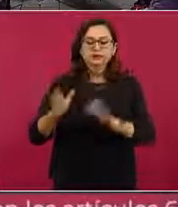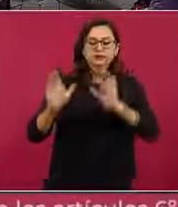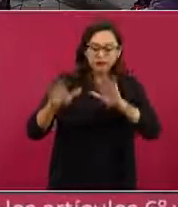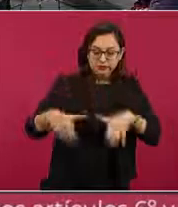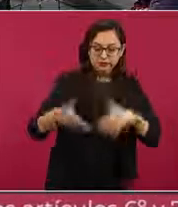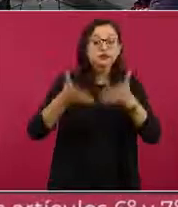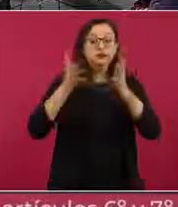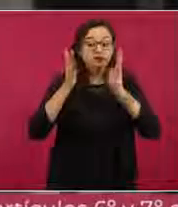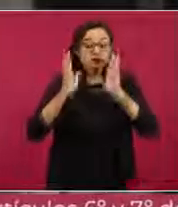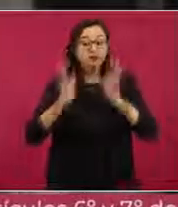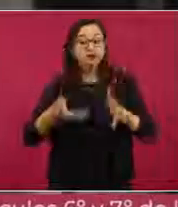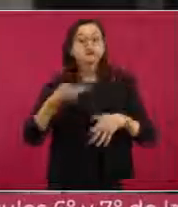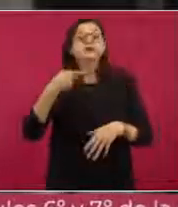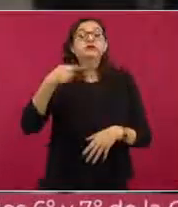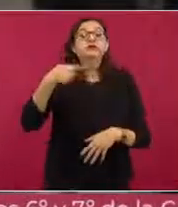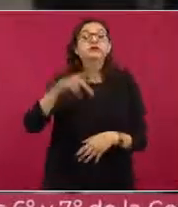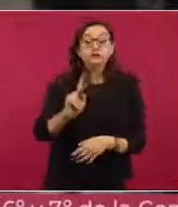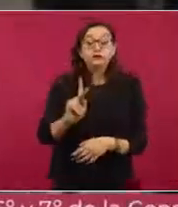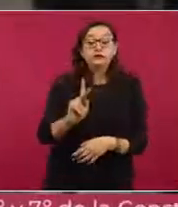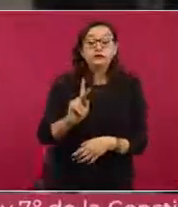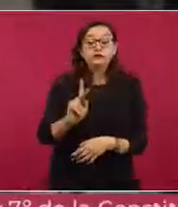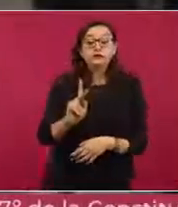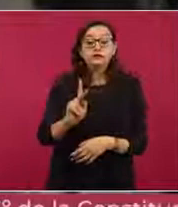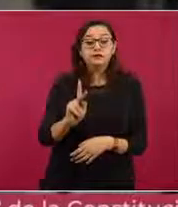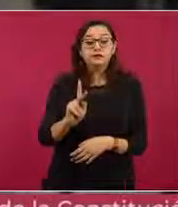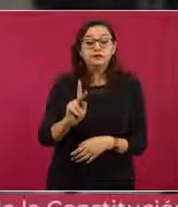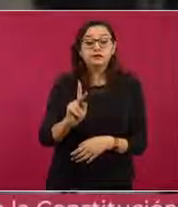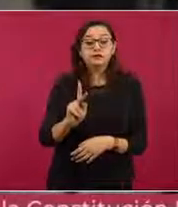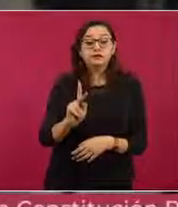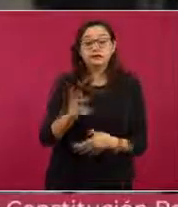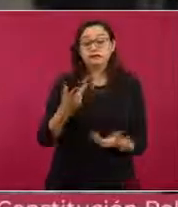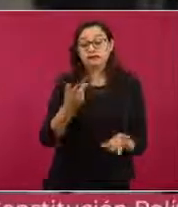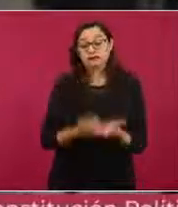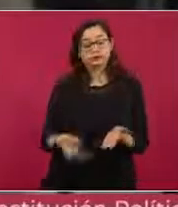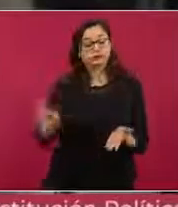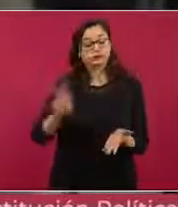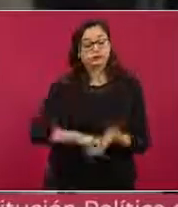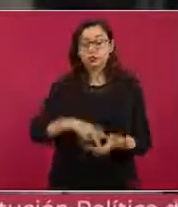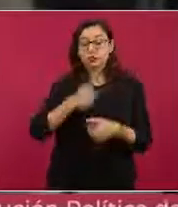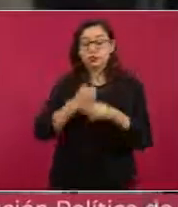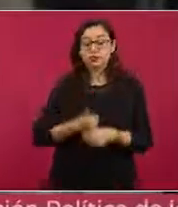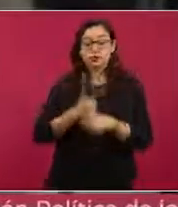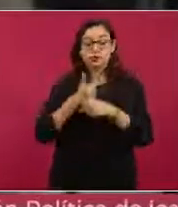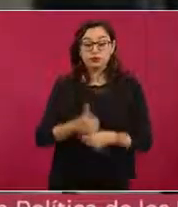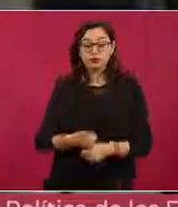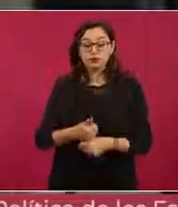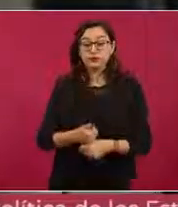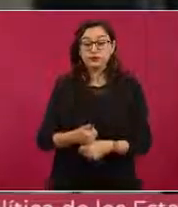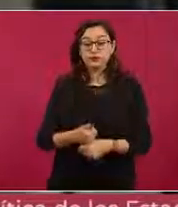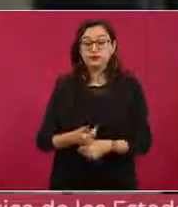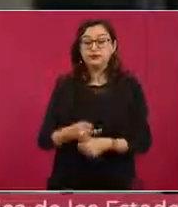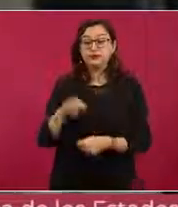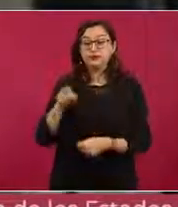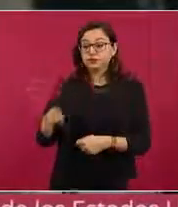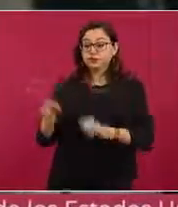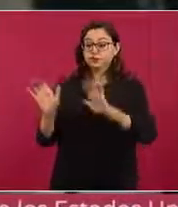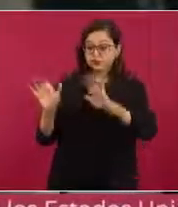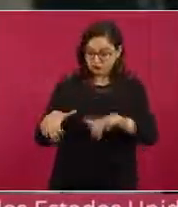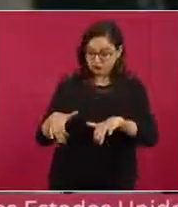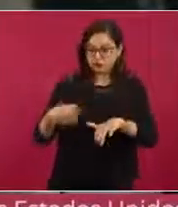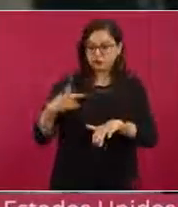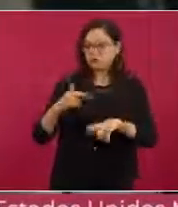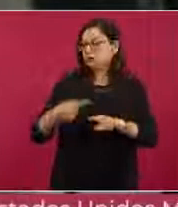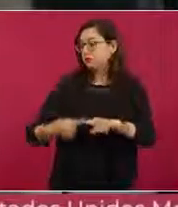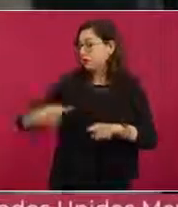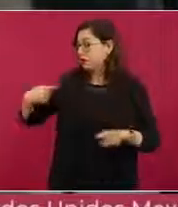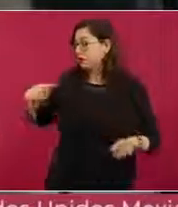más la arbitrariedad, presidente, la revictimización de los docentes es: no te vamos a pagar ni un peso de salarios caídos.